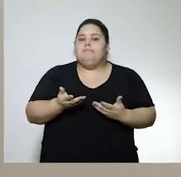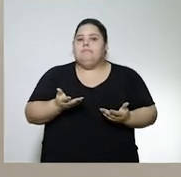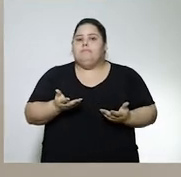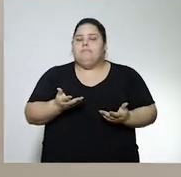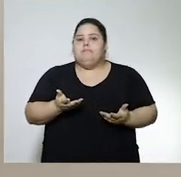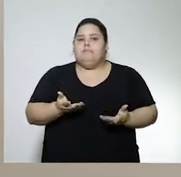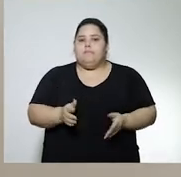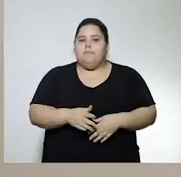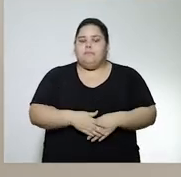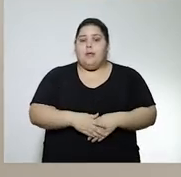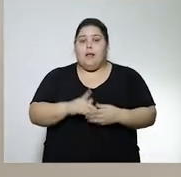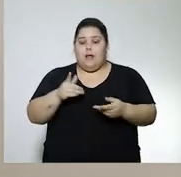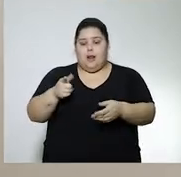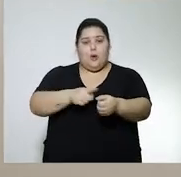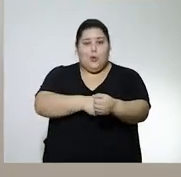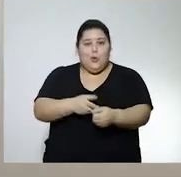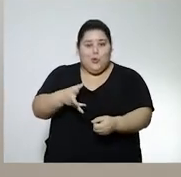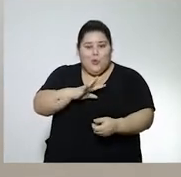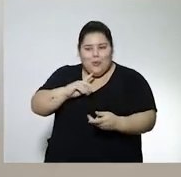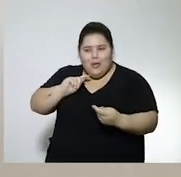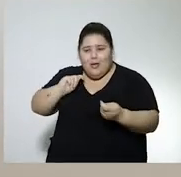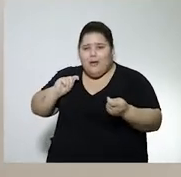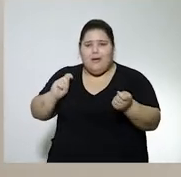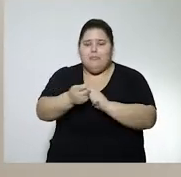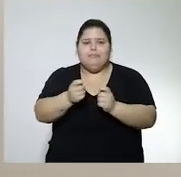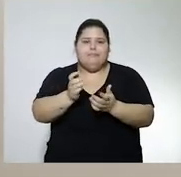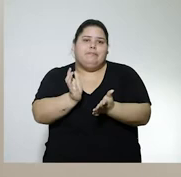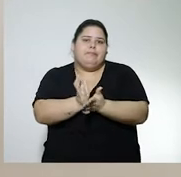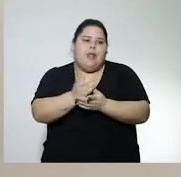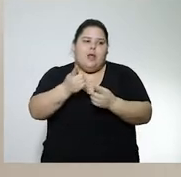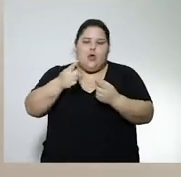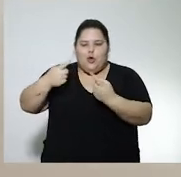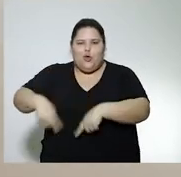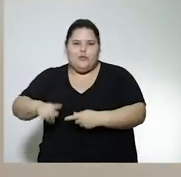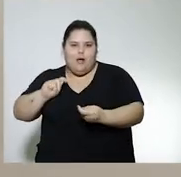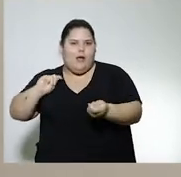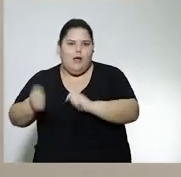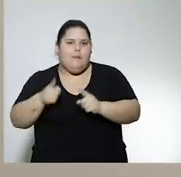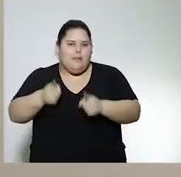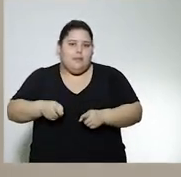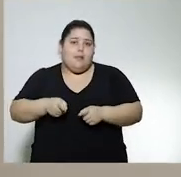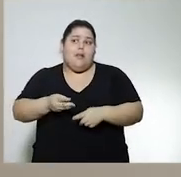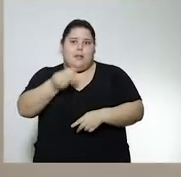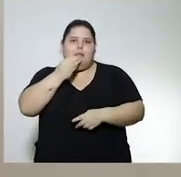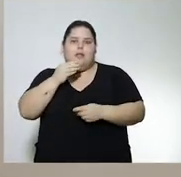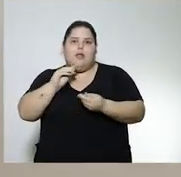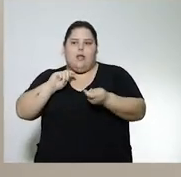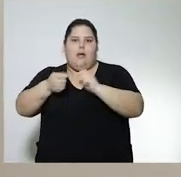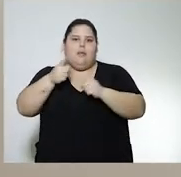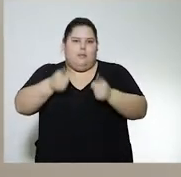El cambio de rutina modifica muchas cosas. También la alimentación. Si